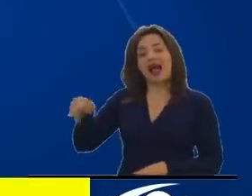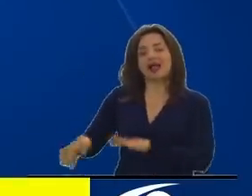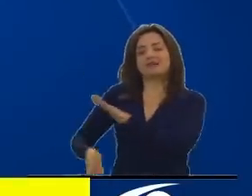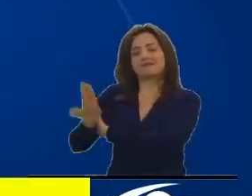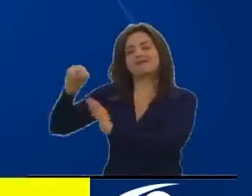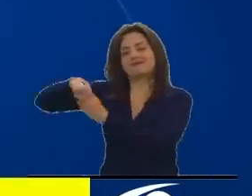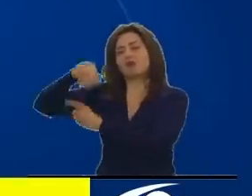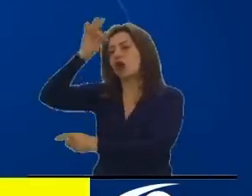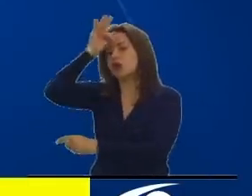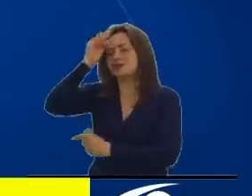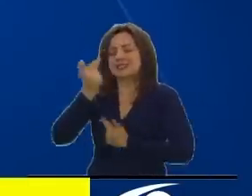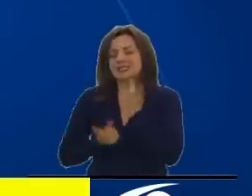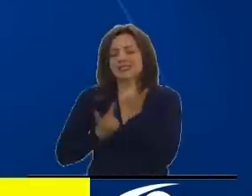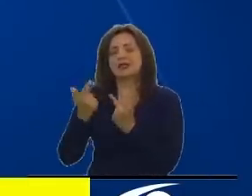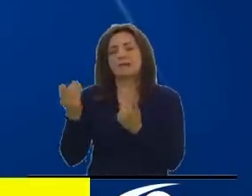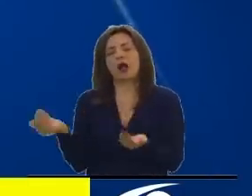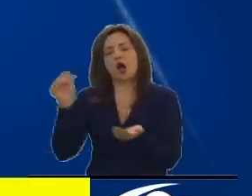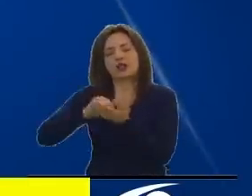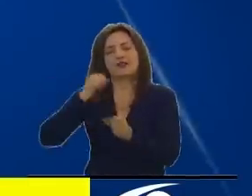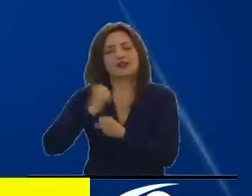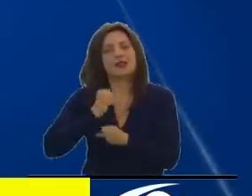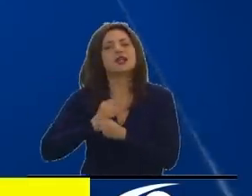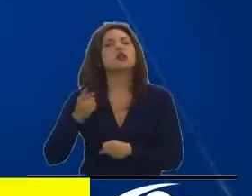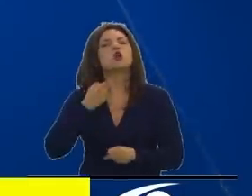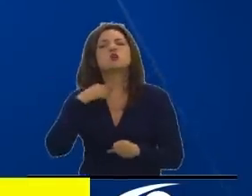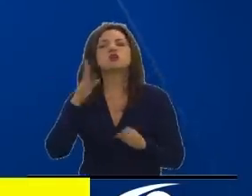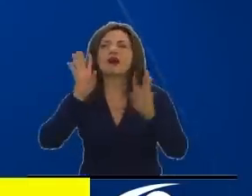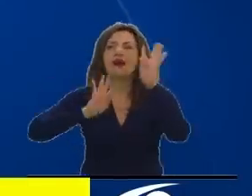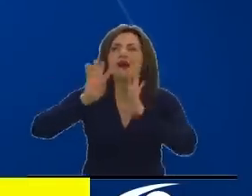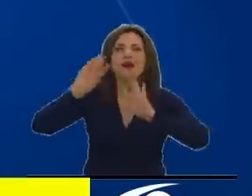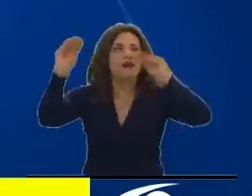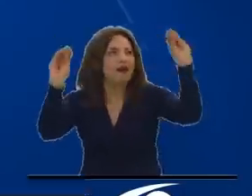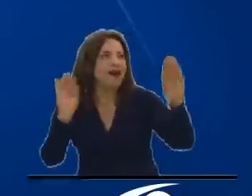para volver a trabajar por sus sueños. Le gusta la decoración y el arte.